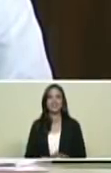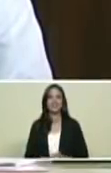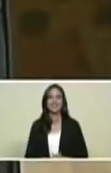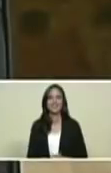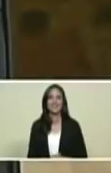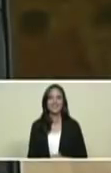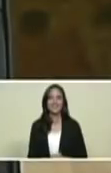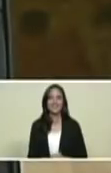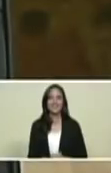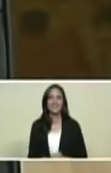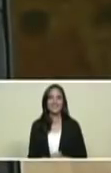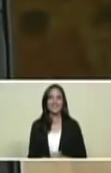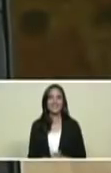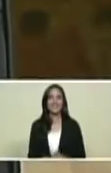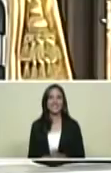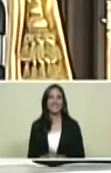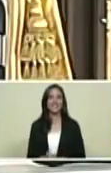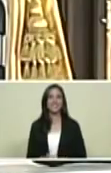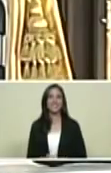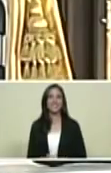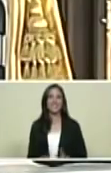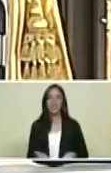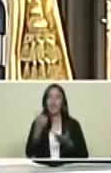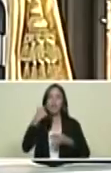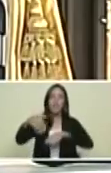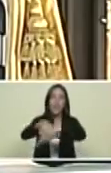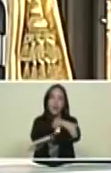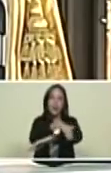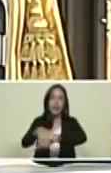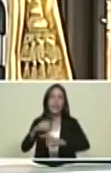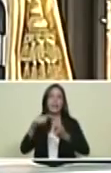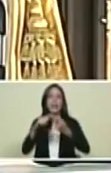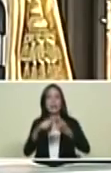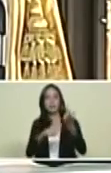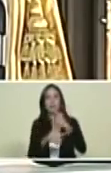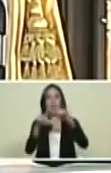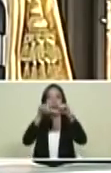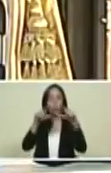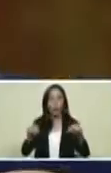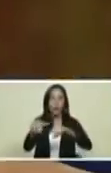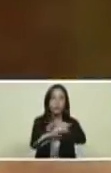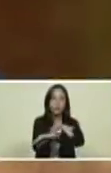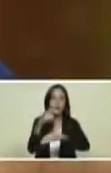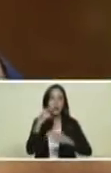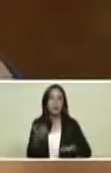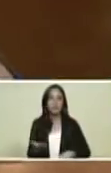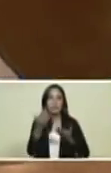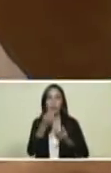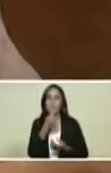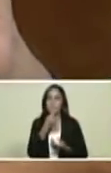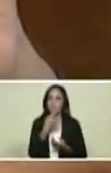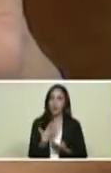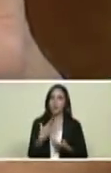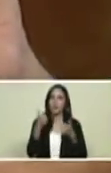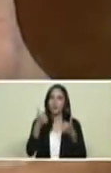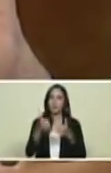Aquí están, miren, sus reglas, escuadras. Miren qué cosa tan